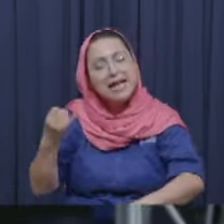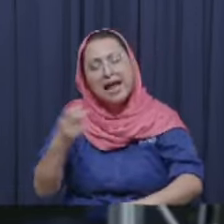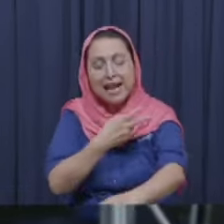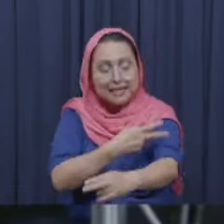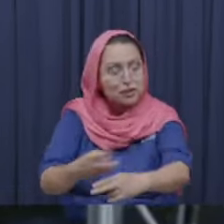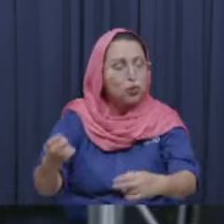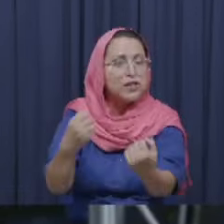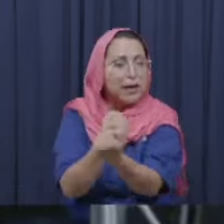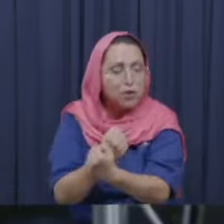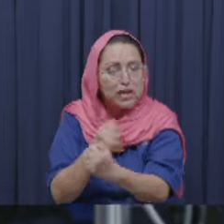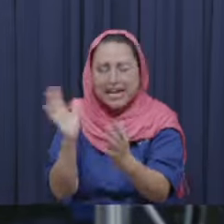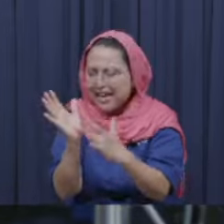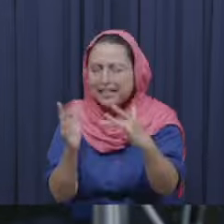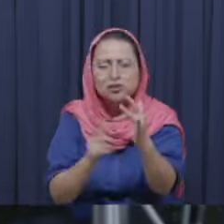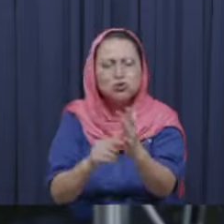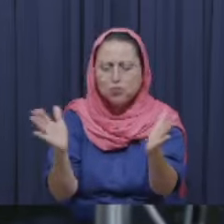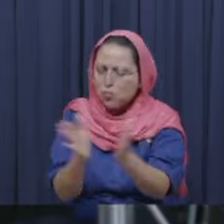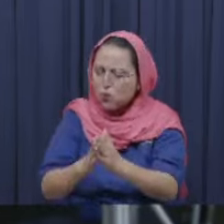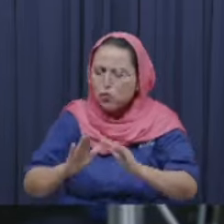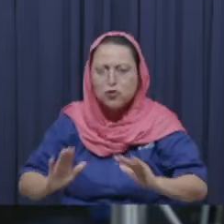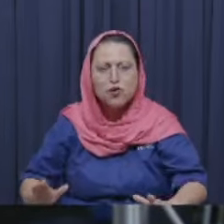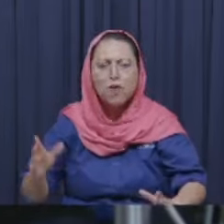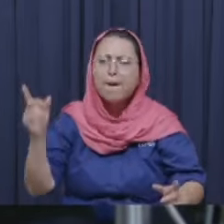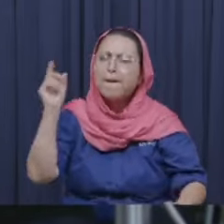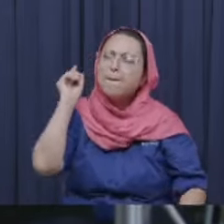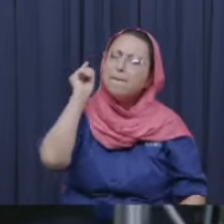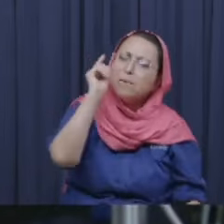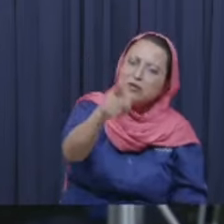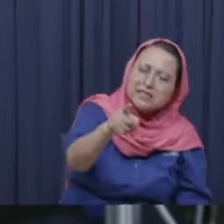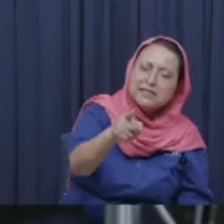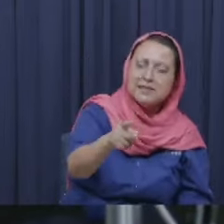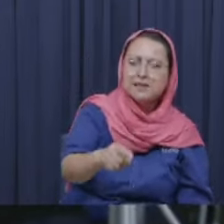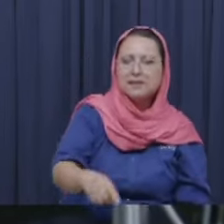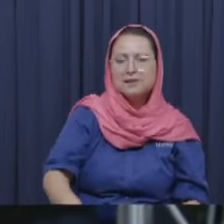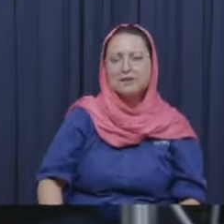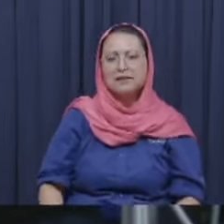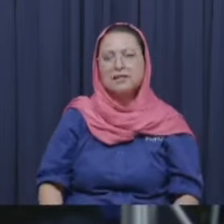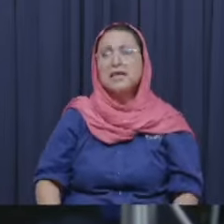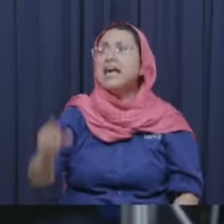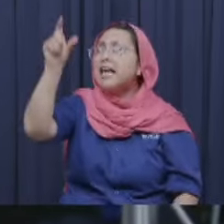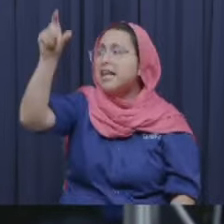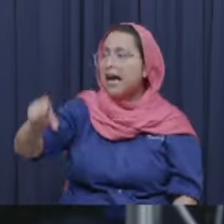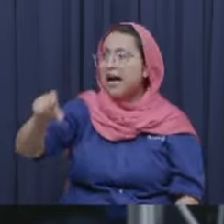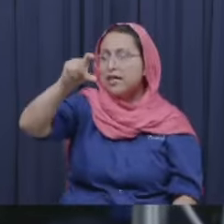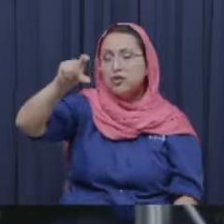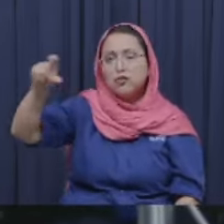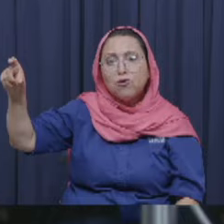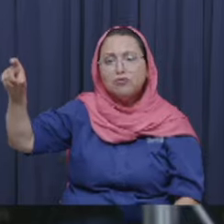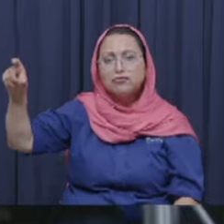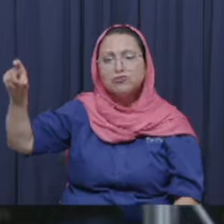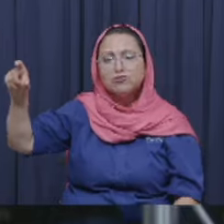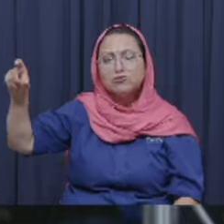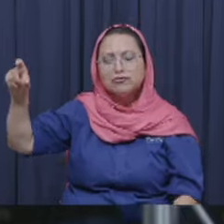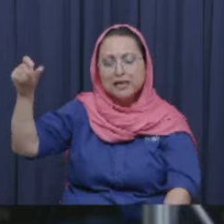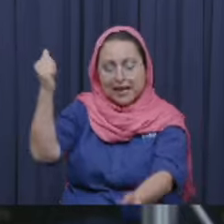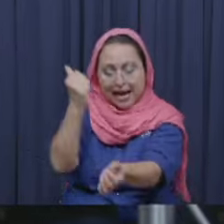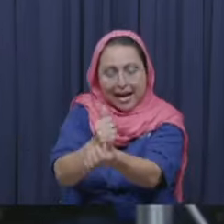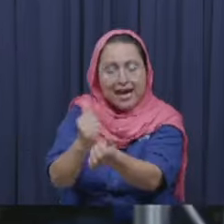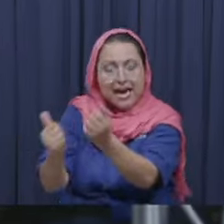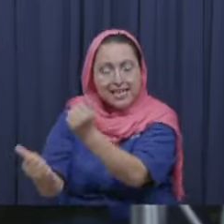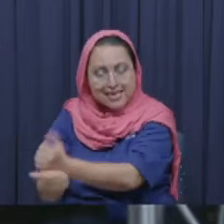fue capaz de morir, dar su vida por amor a usted. Cuando él estaba en la cruz, lo vio a usted, lo vio a usted, vio su